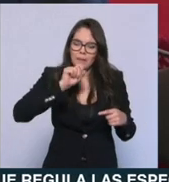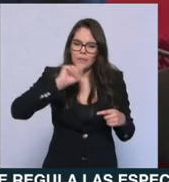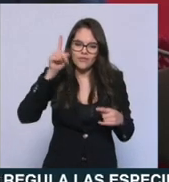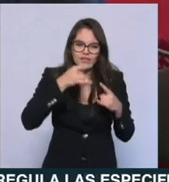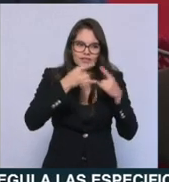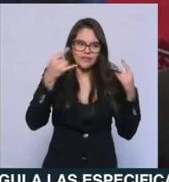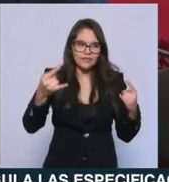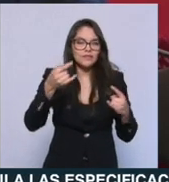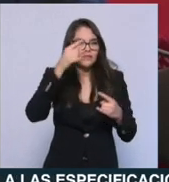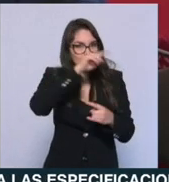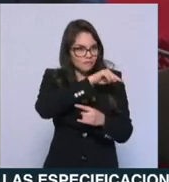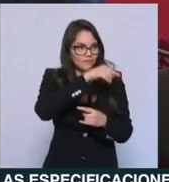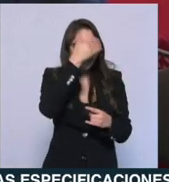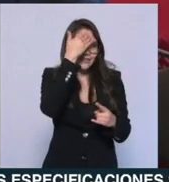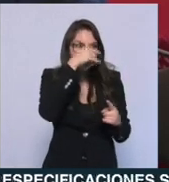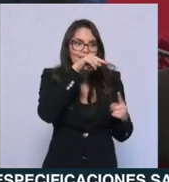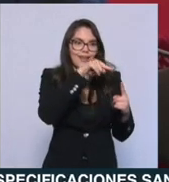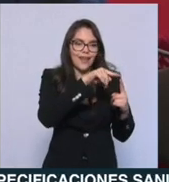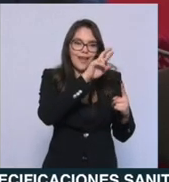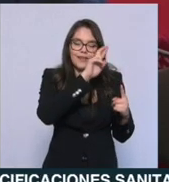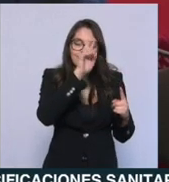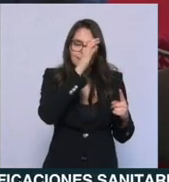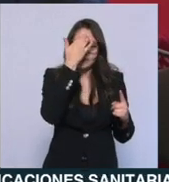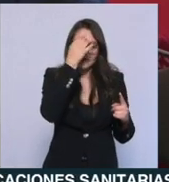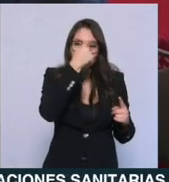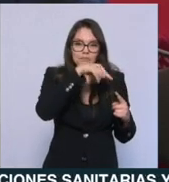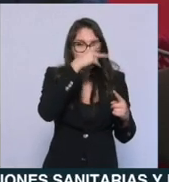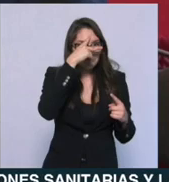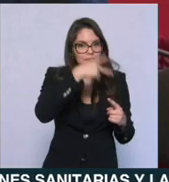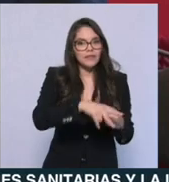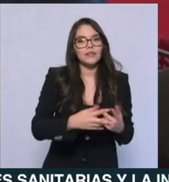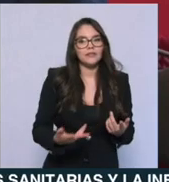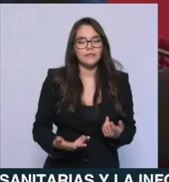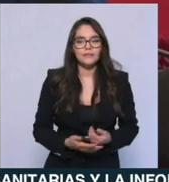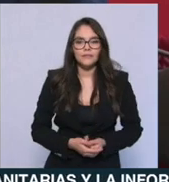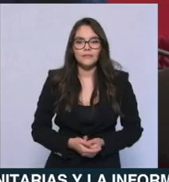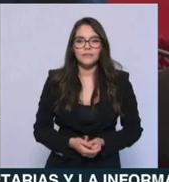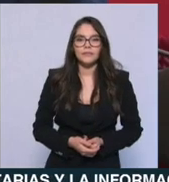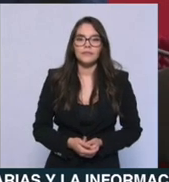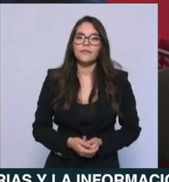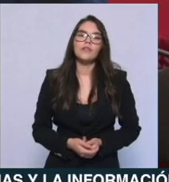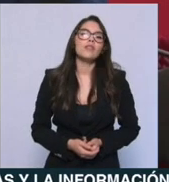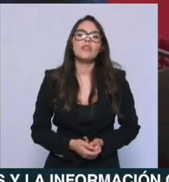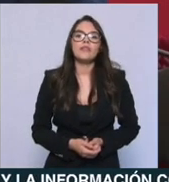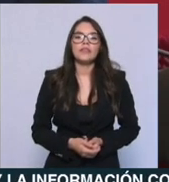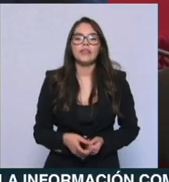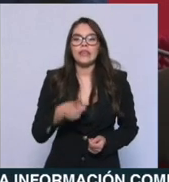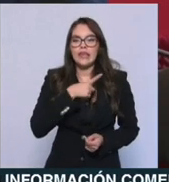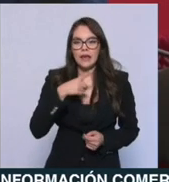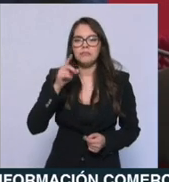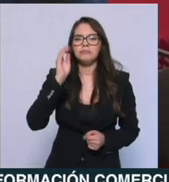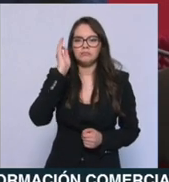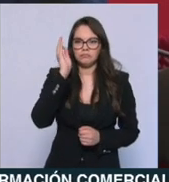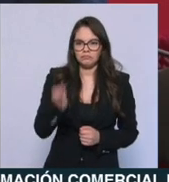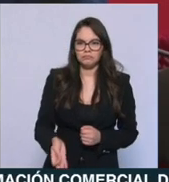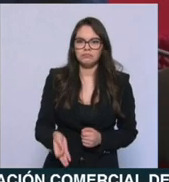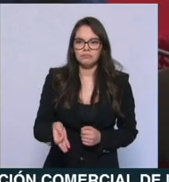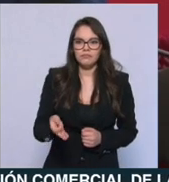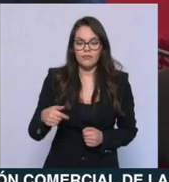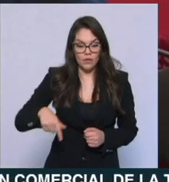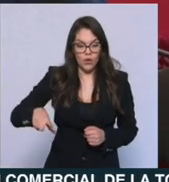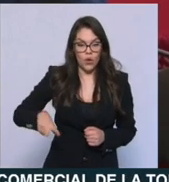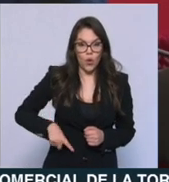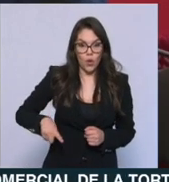en la conquista y en la colonización, que duró siglos, ¿no? Eso hay que admitirlo, hay que reconocerlo. Desde el gobierno